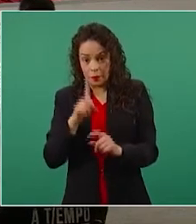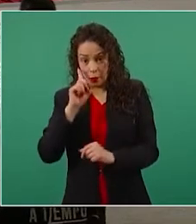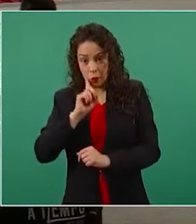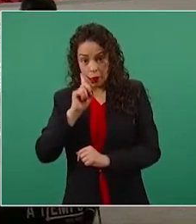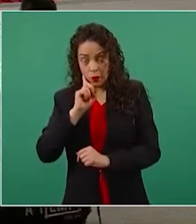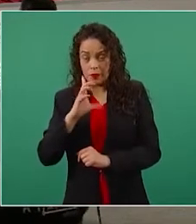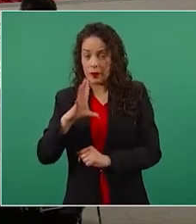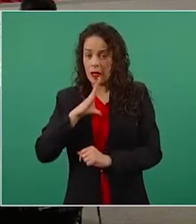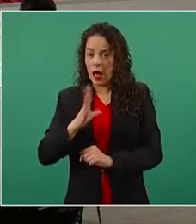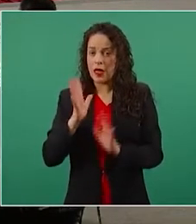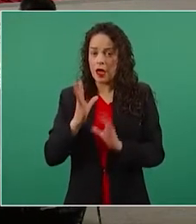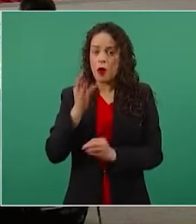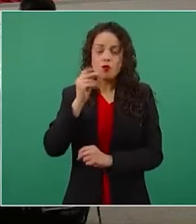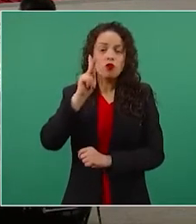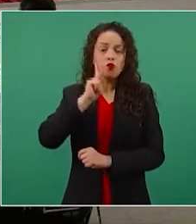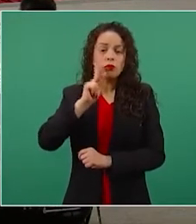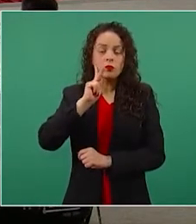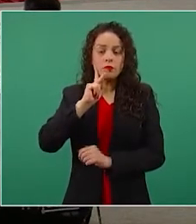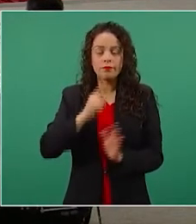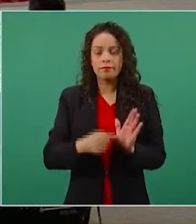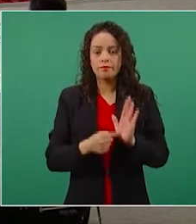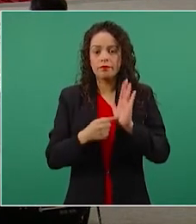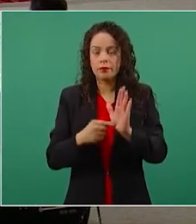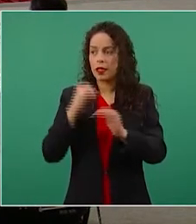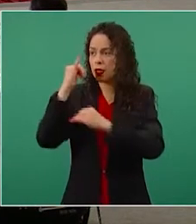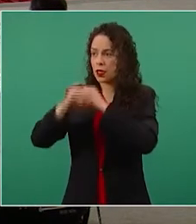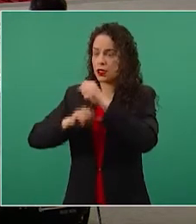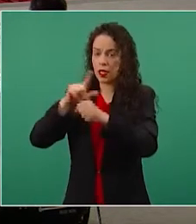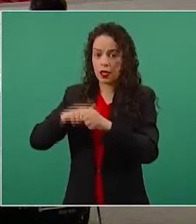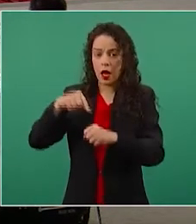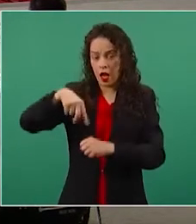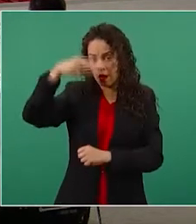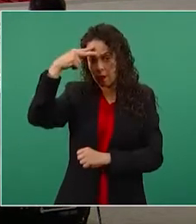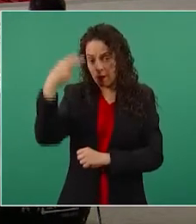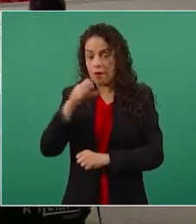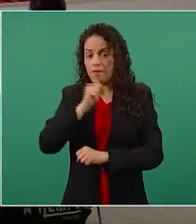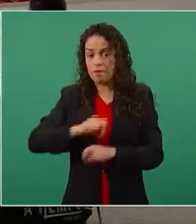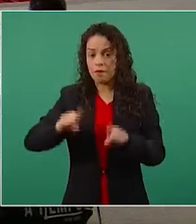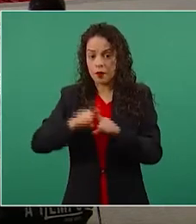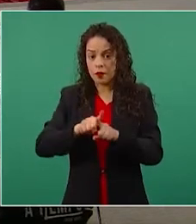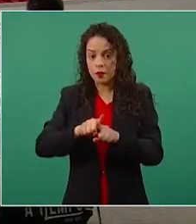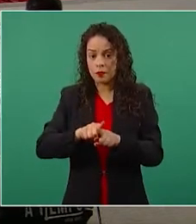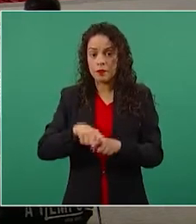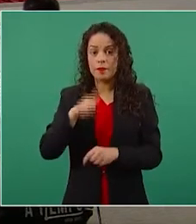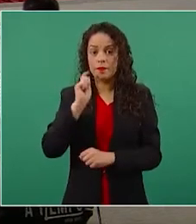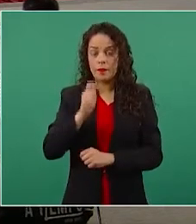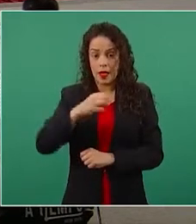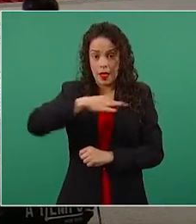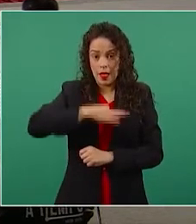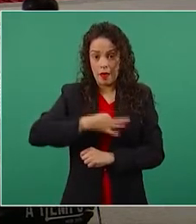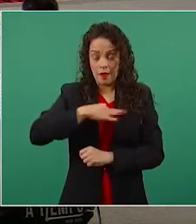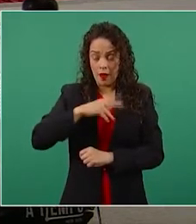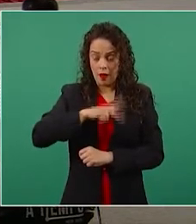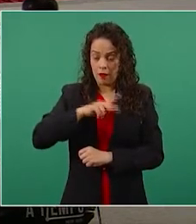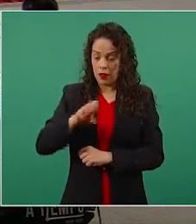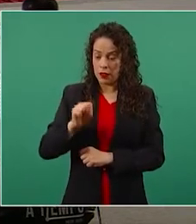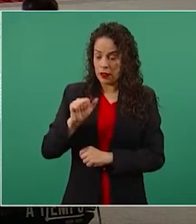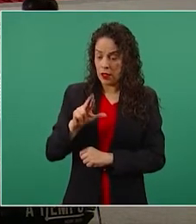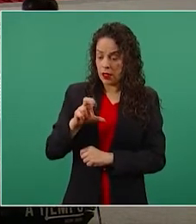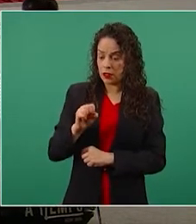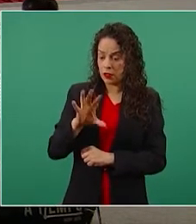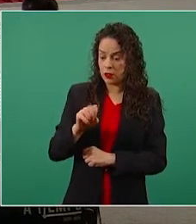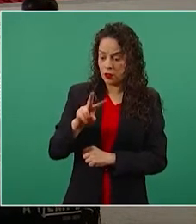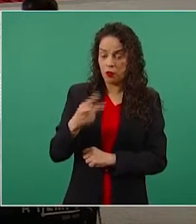mucha evidencia, tanto internacional como con los datos que tenemos en México, de que la infección por el virus SARS-CoV-2 en el embarazo,